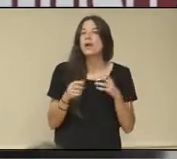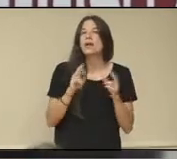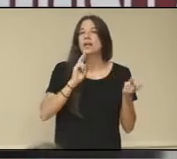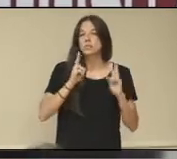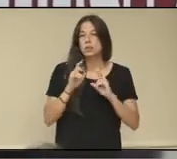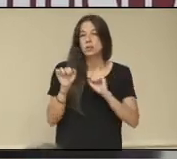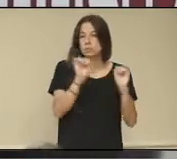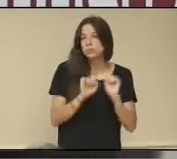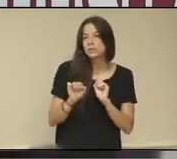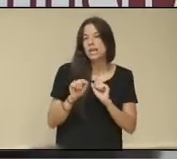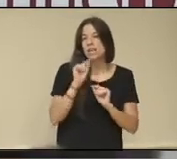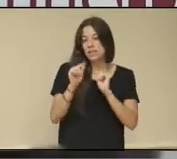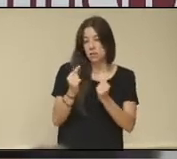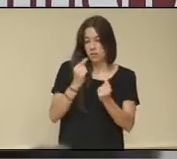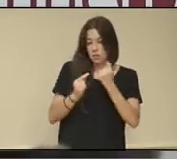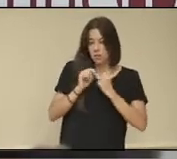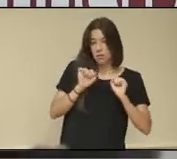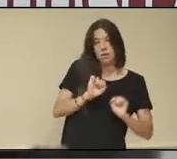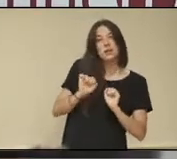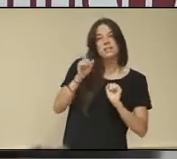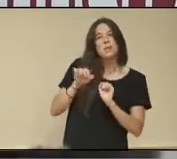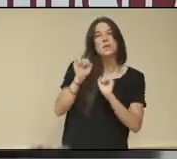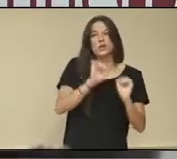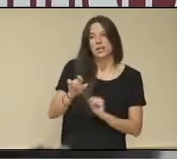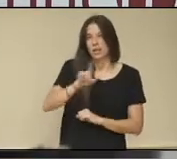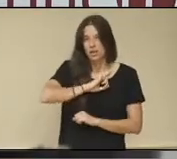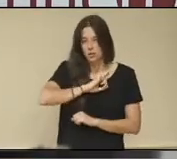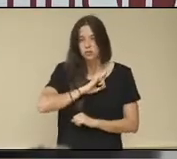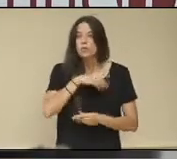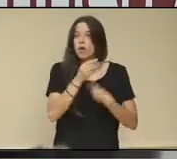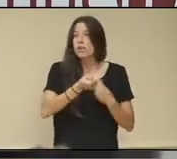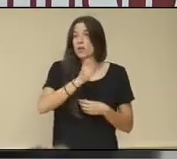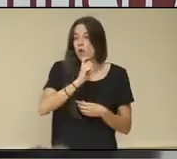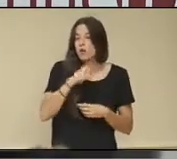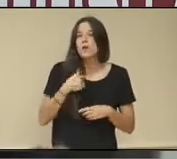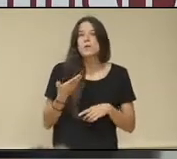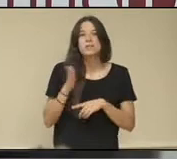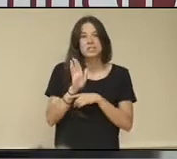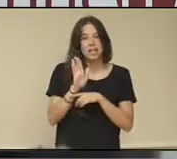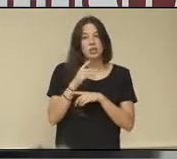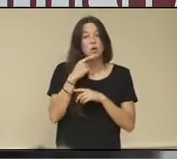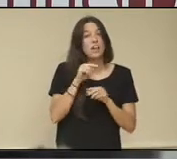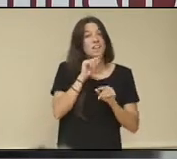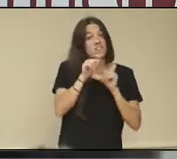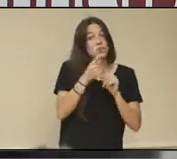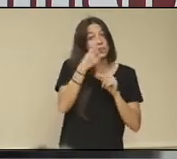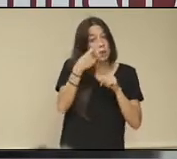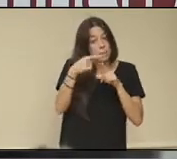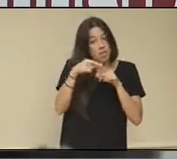para protegernos. Y lo hacen presentando una de las piezas que tiene el virus.